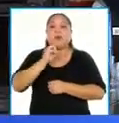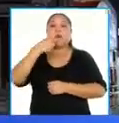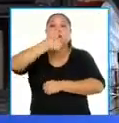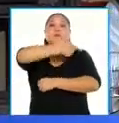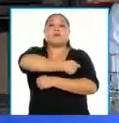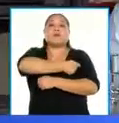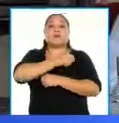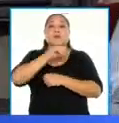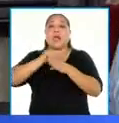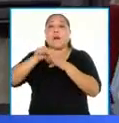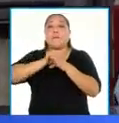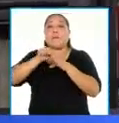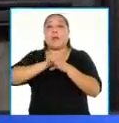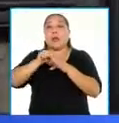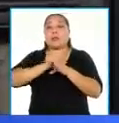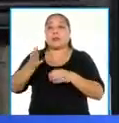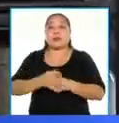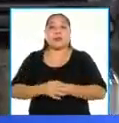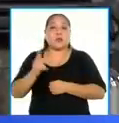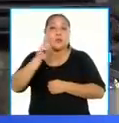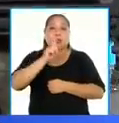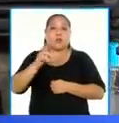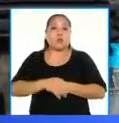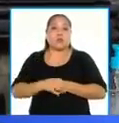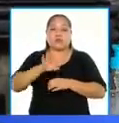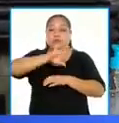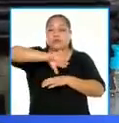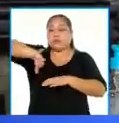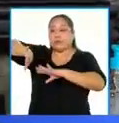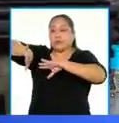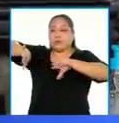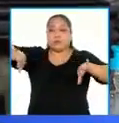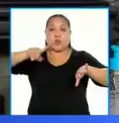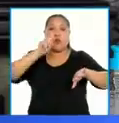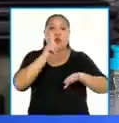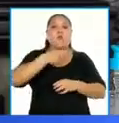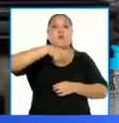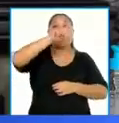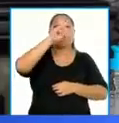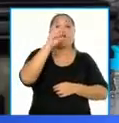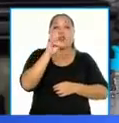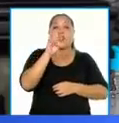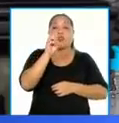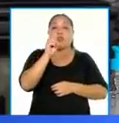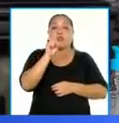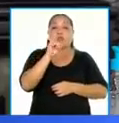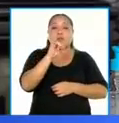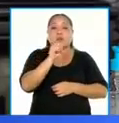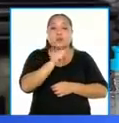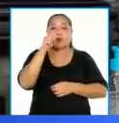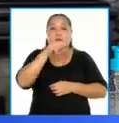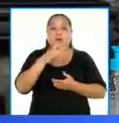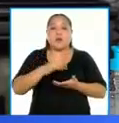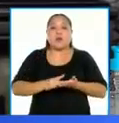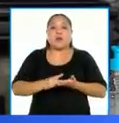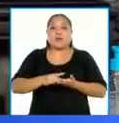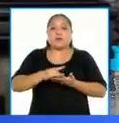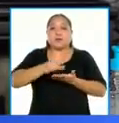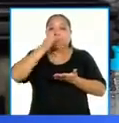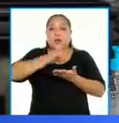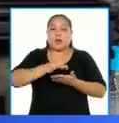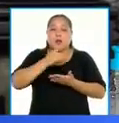vacunas experimentales no tienen nada que ver con el 1.000.000 de dosis de vacunas que